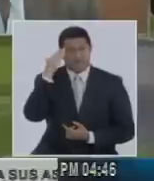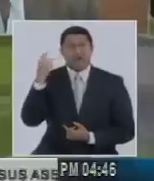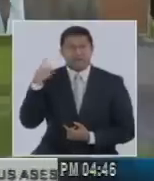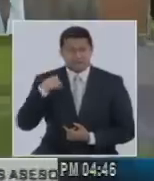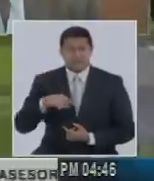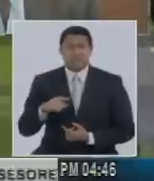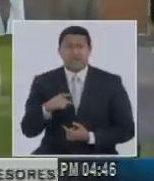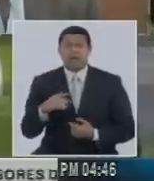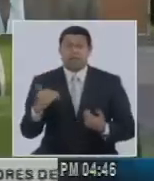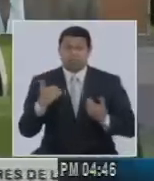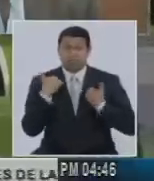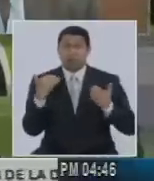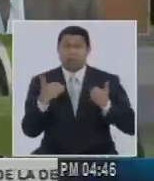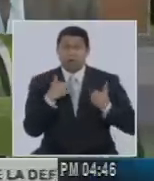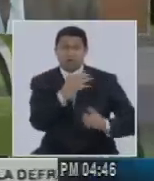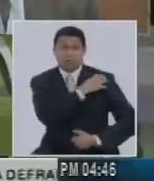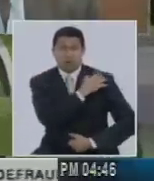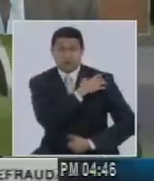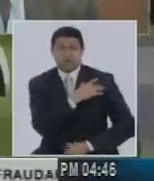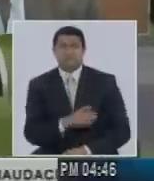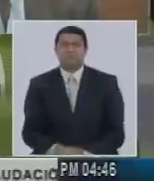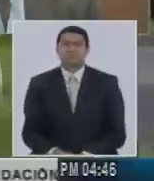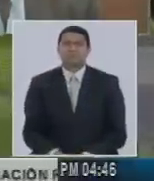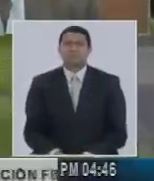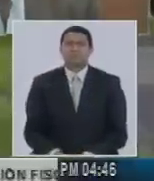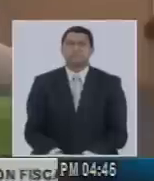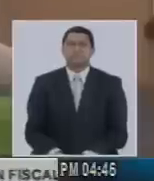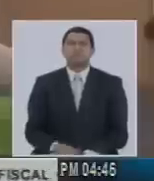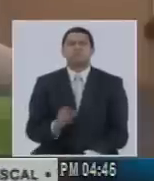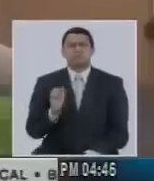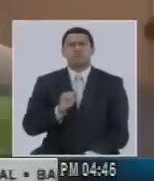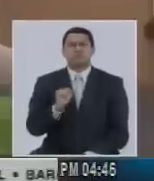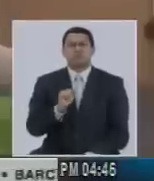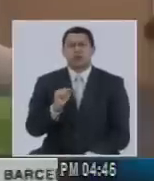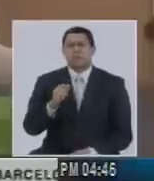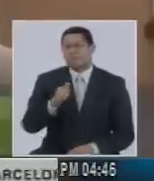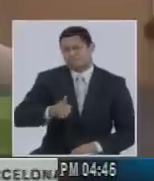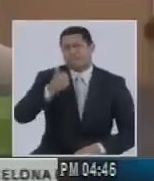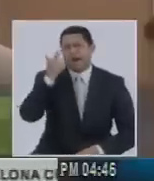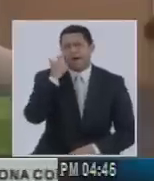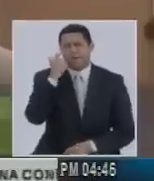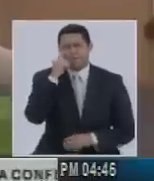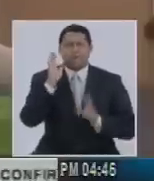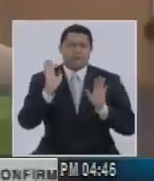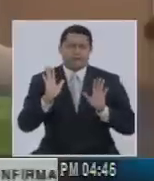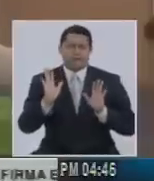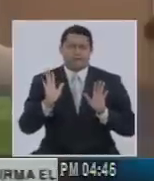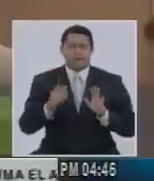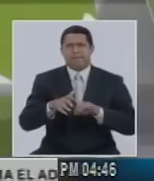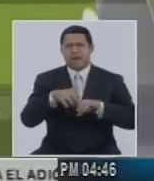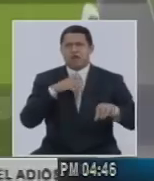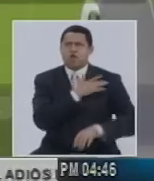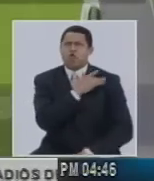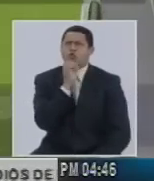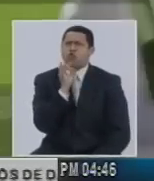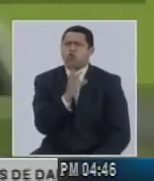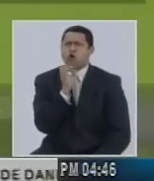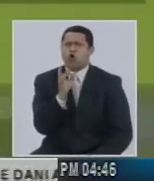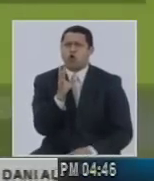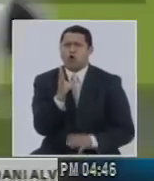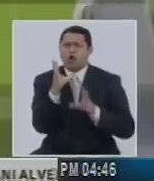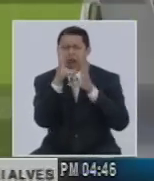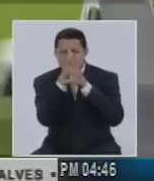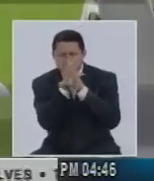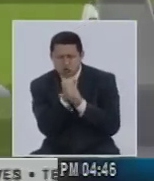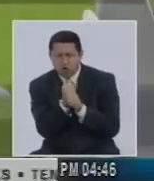estamos sufriendo de alguna lesión del manguito rotador. Sí, lo más común definitivamente es el dolor nocturno, el dolor de